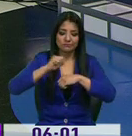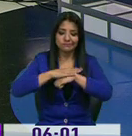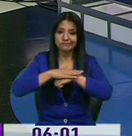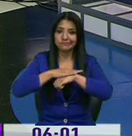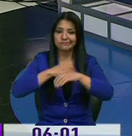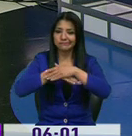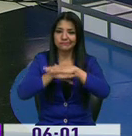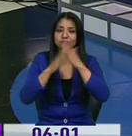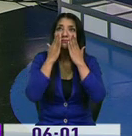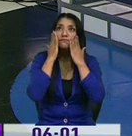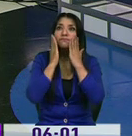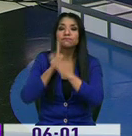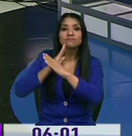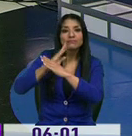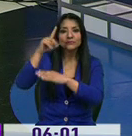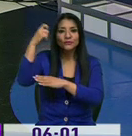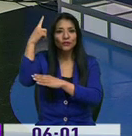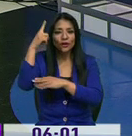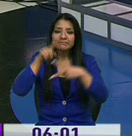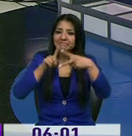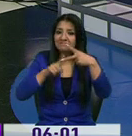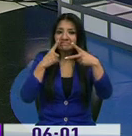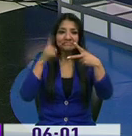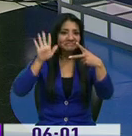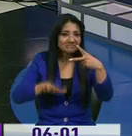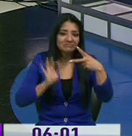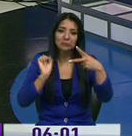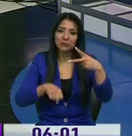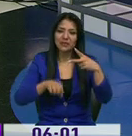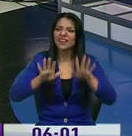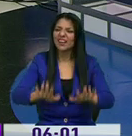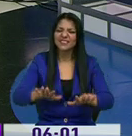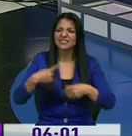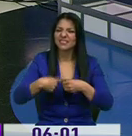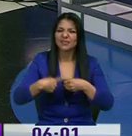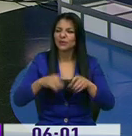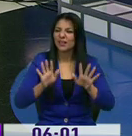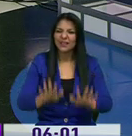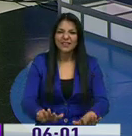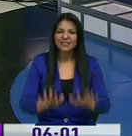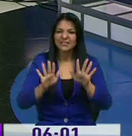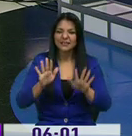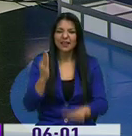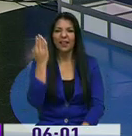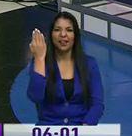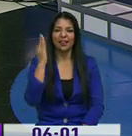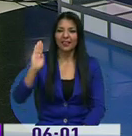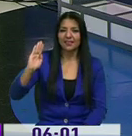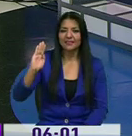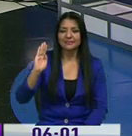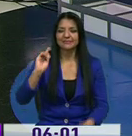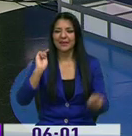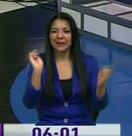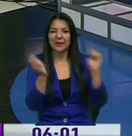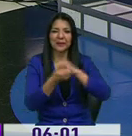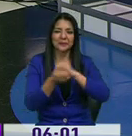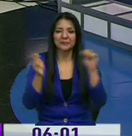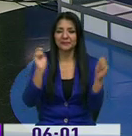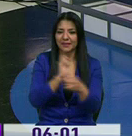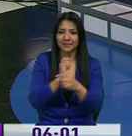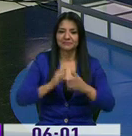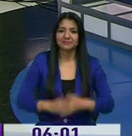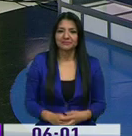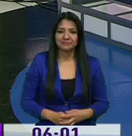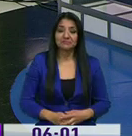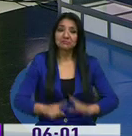para estar atento cualquiera de los dos realmente es distinto exactamente variable pero